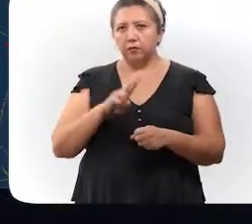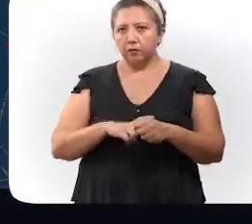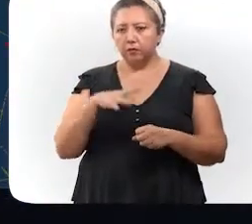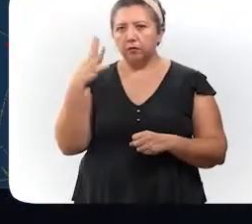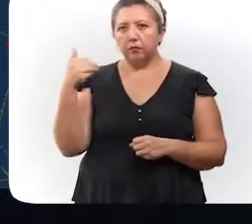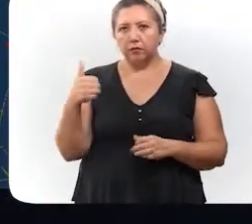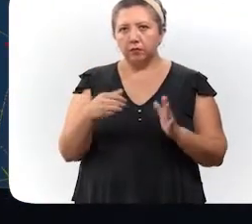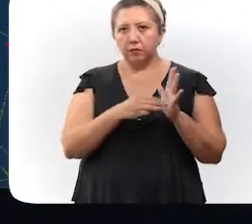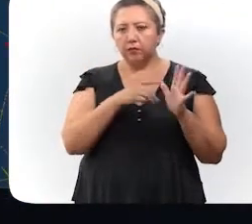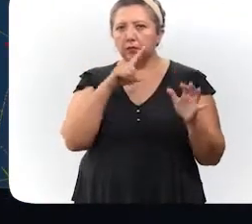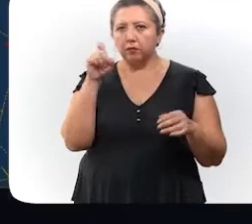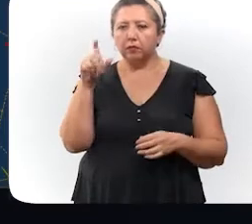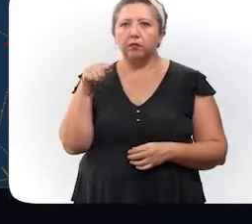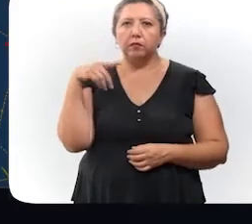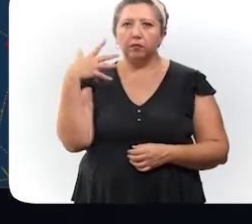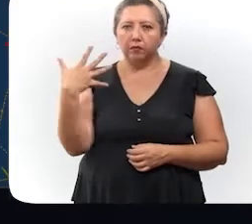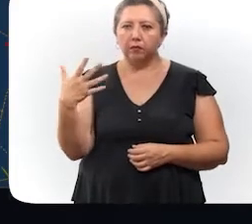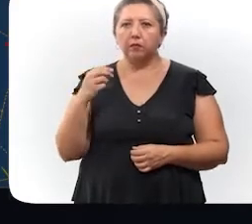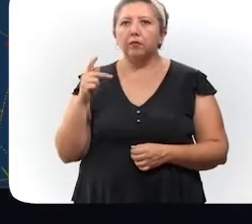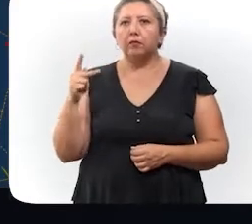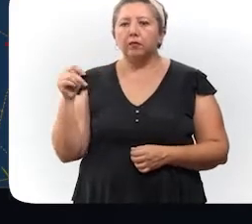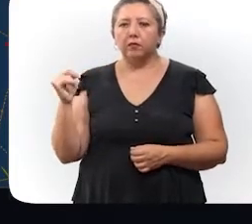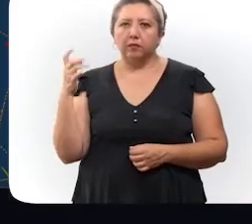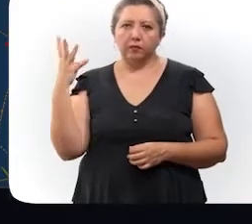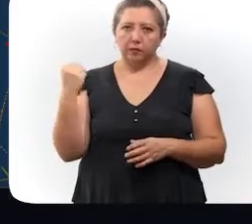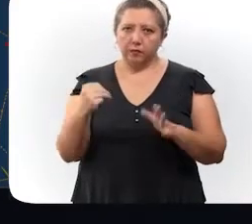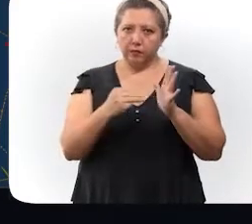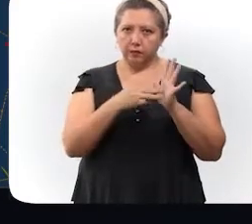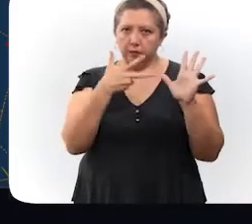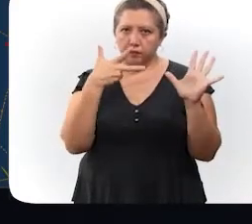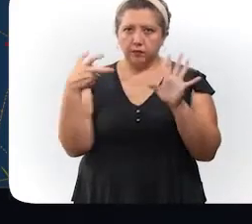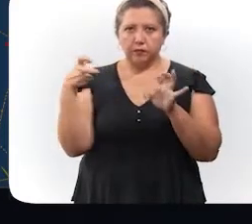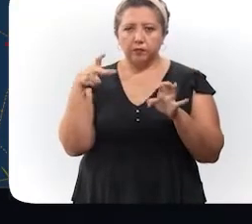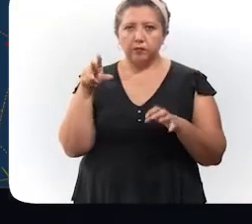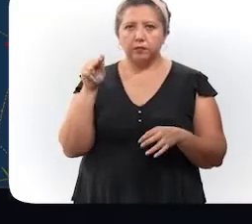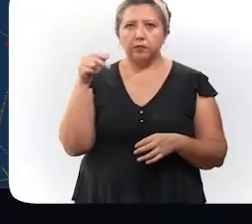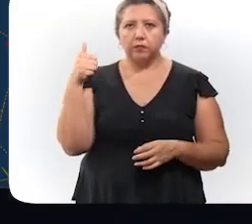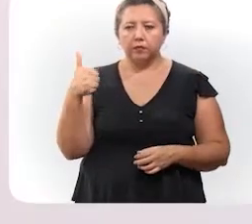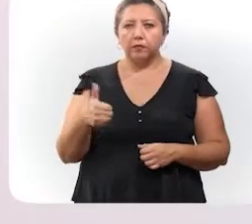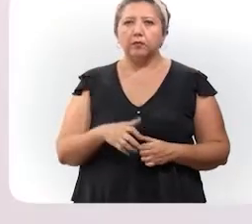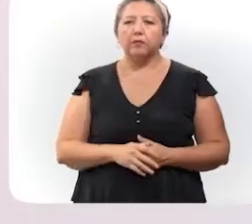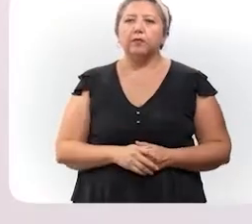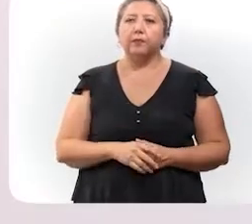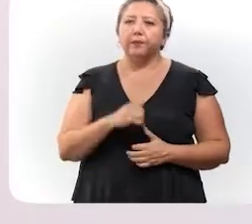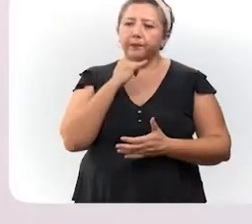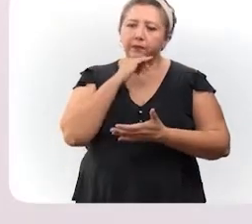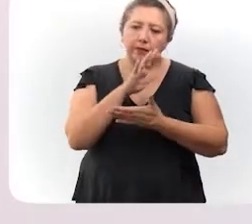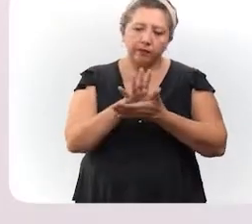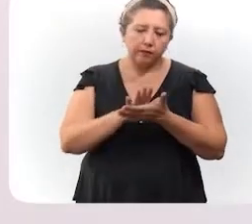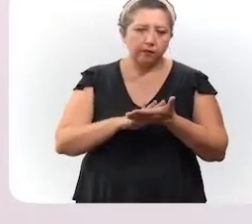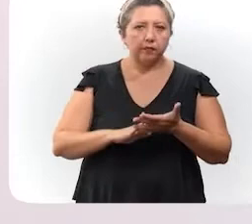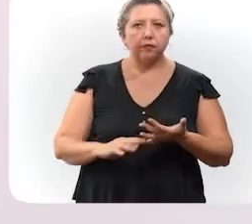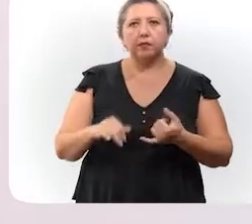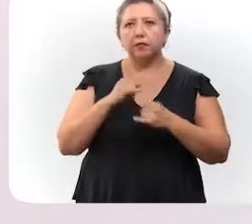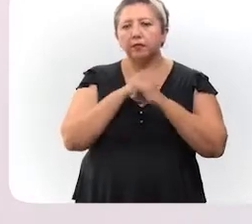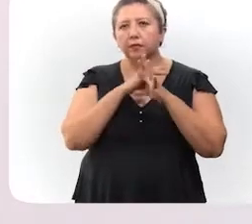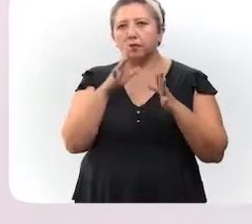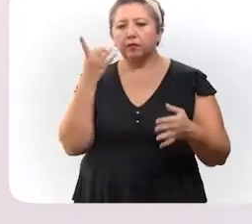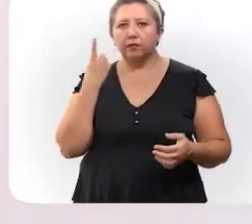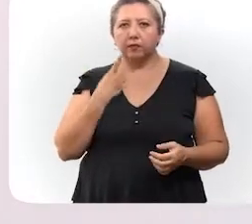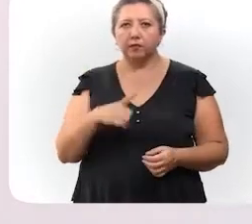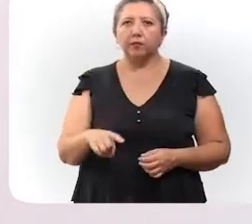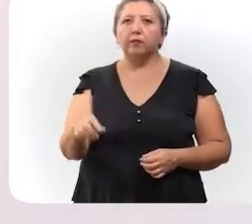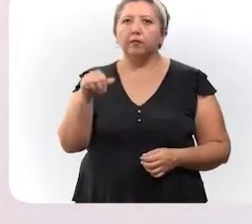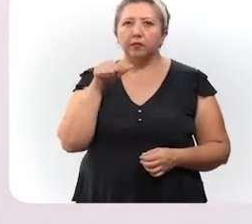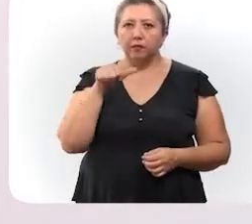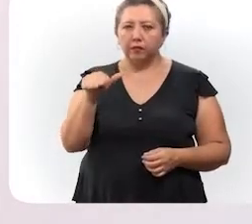sur 6.175 y en la zona poniente 9.886. Lamentablemente en este parte médico